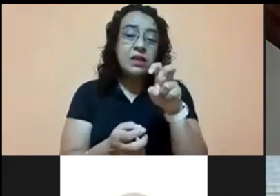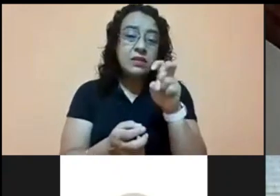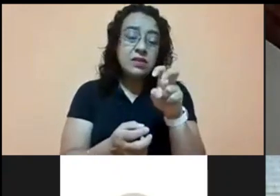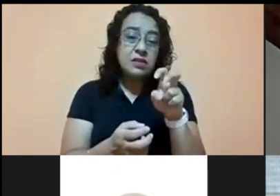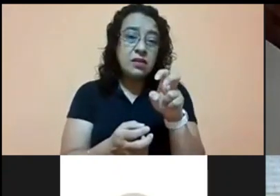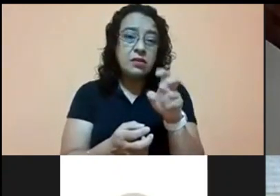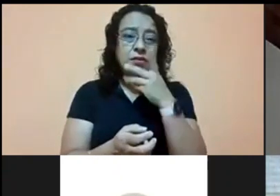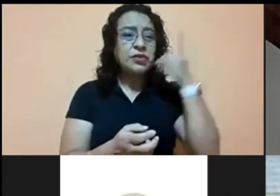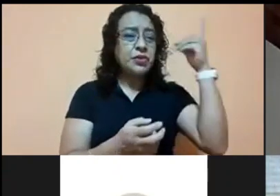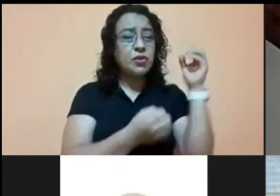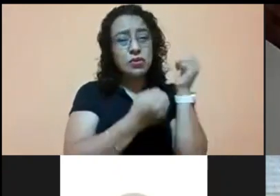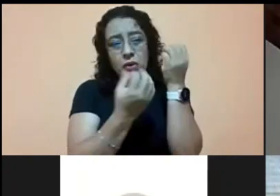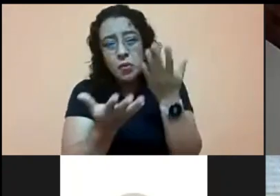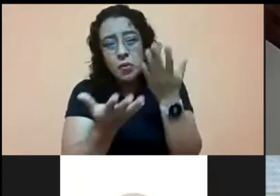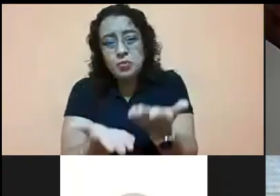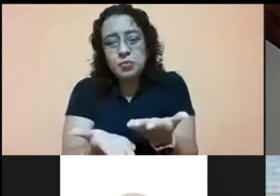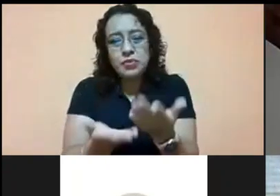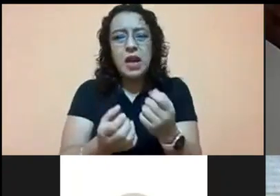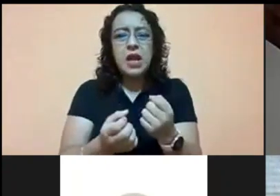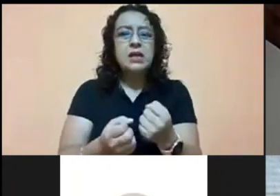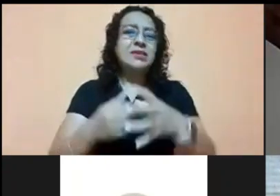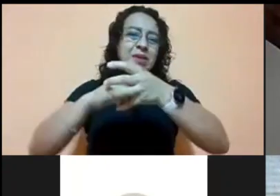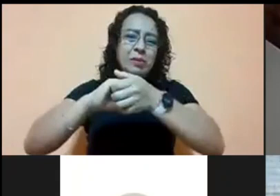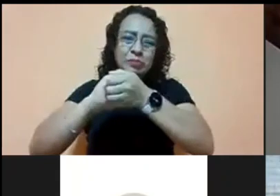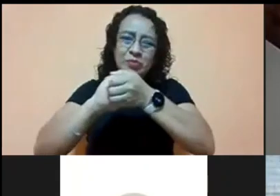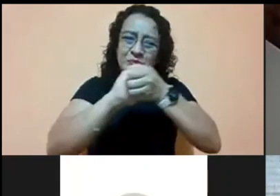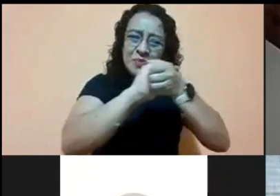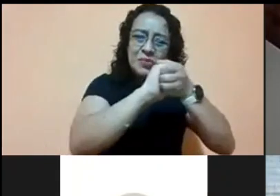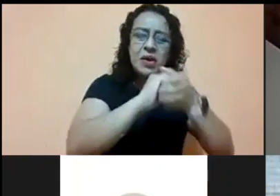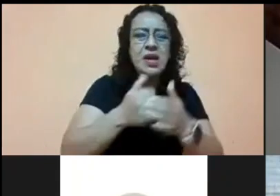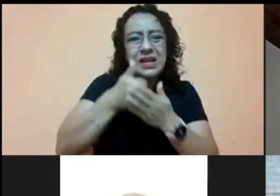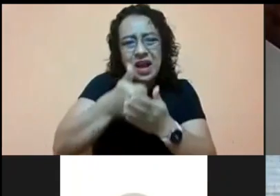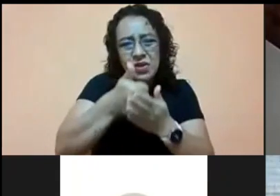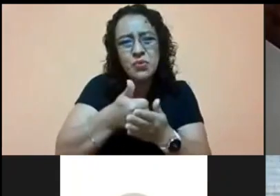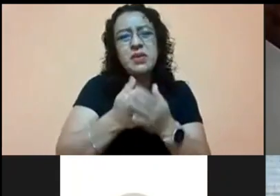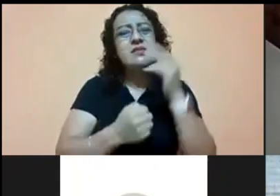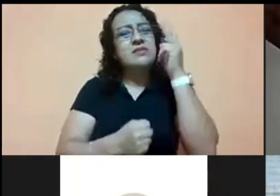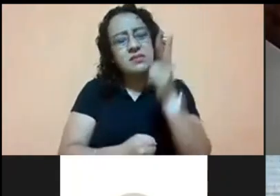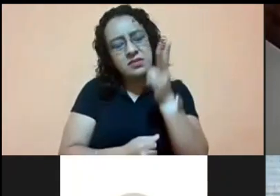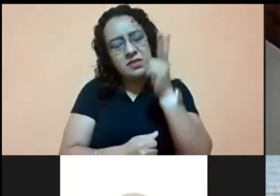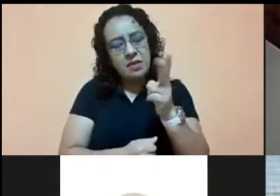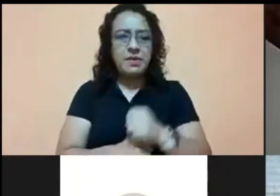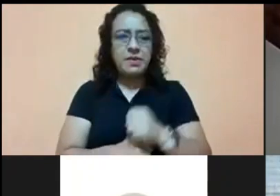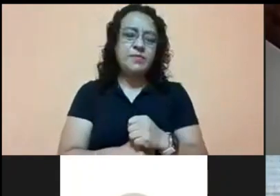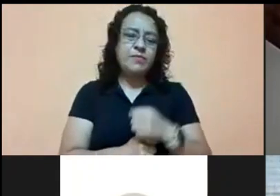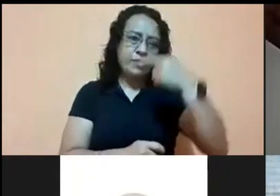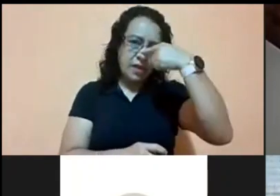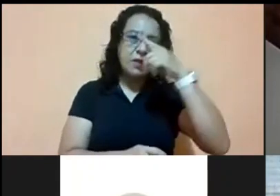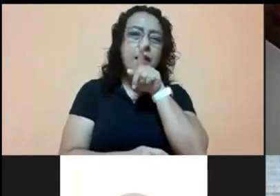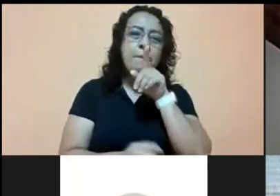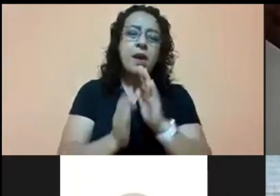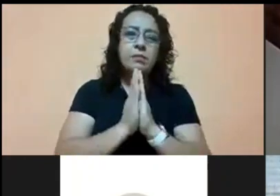que en algún momento los sostengas y les ayudes en todo momento. También te pedimos por las autoridades de la